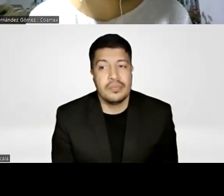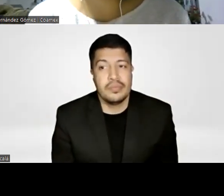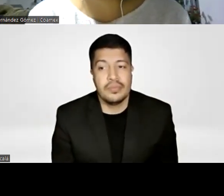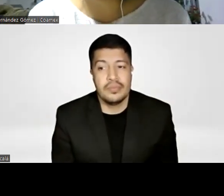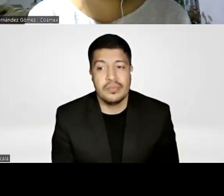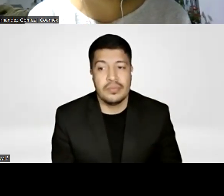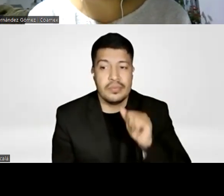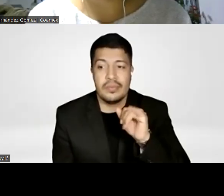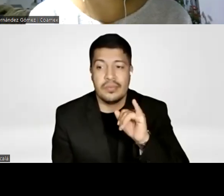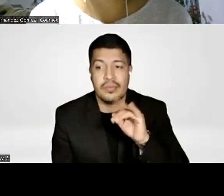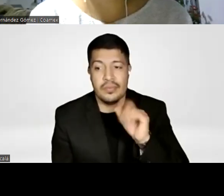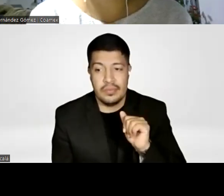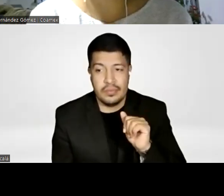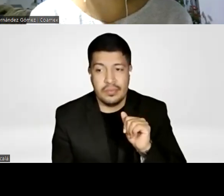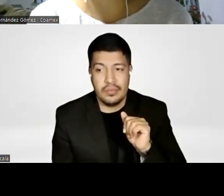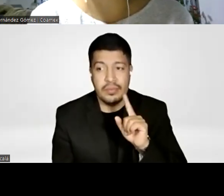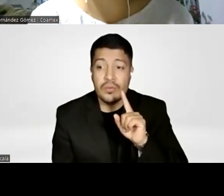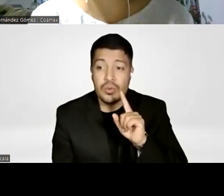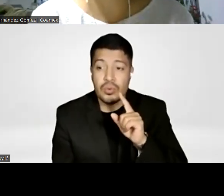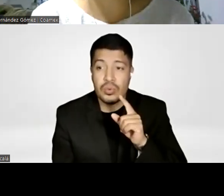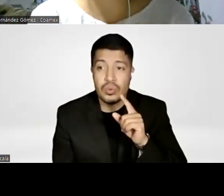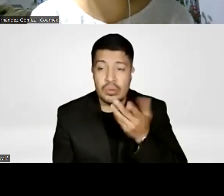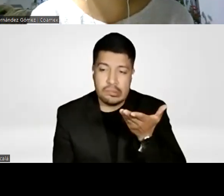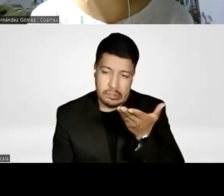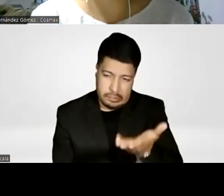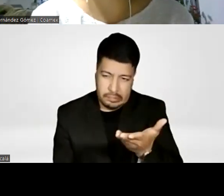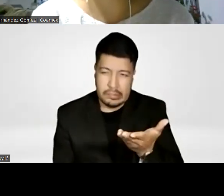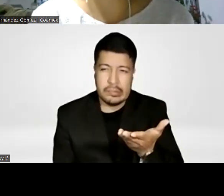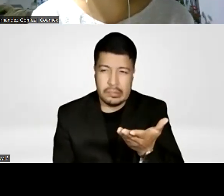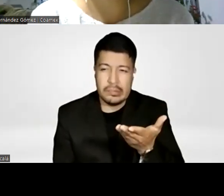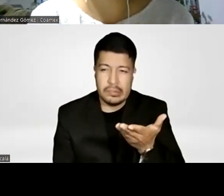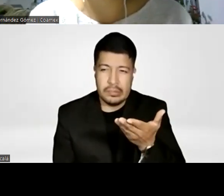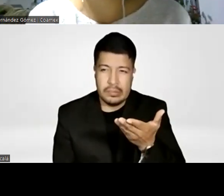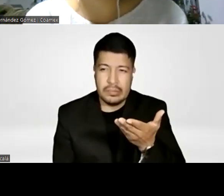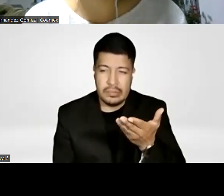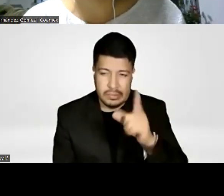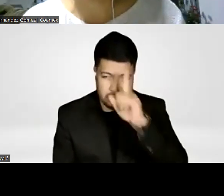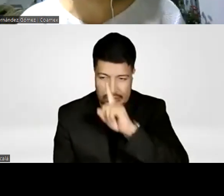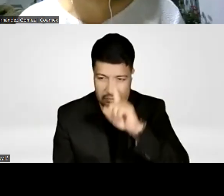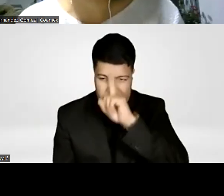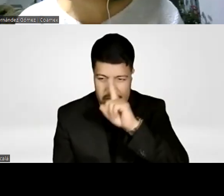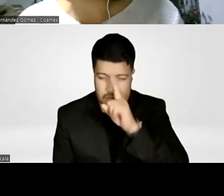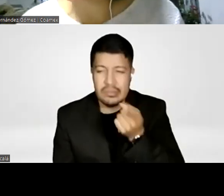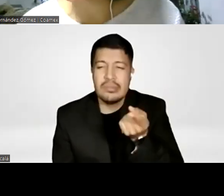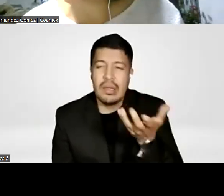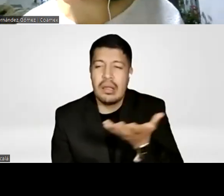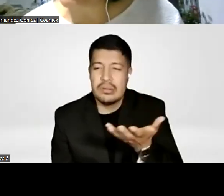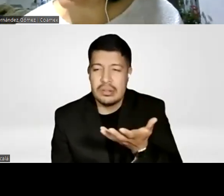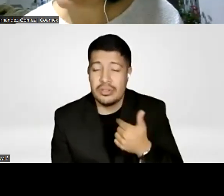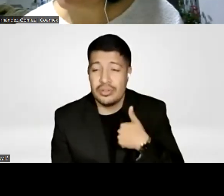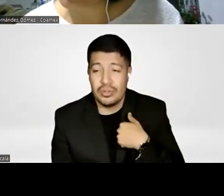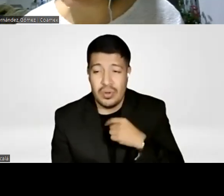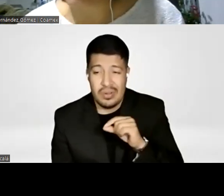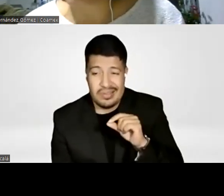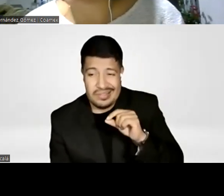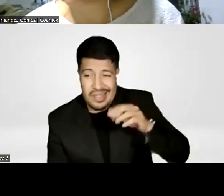hace, más que una pregunta, nos está solicitando ahí un poco de soporte, orientación para saber qué hacer. Dice, yo apenas